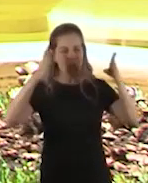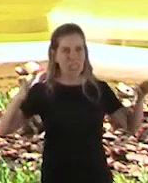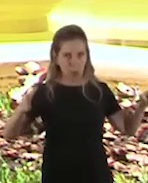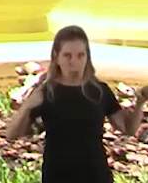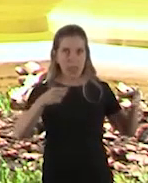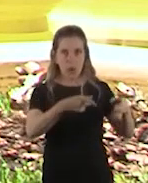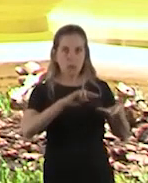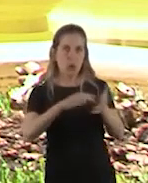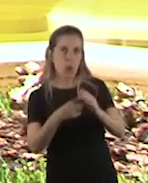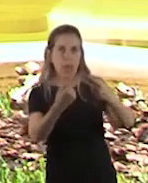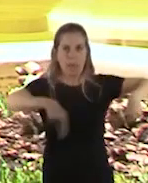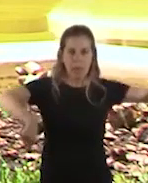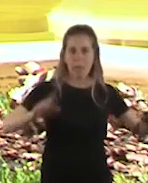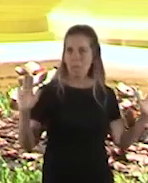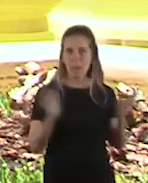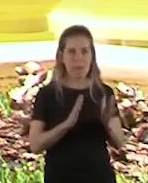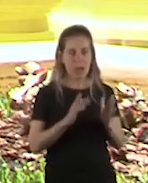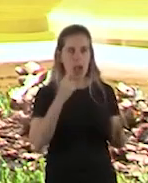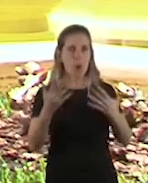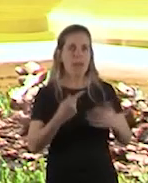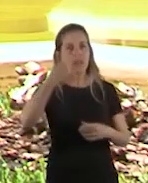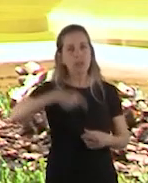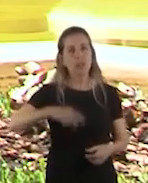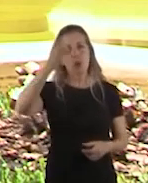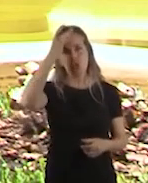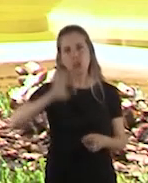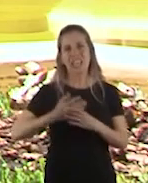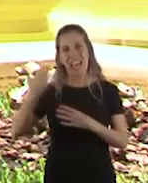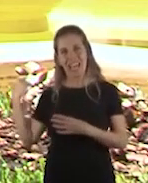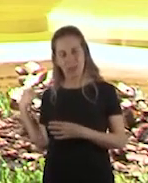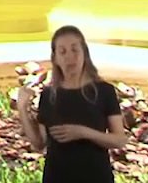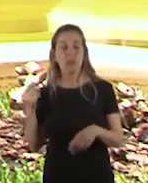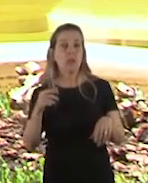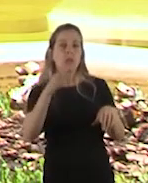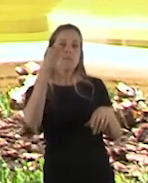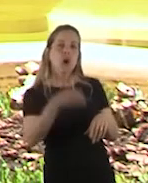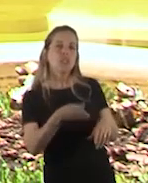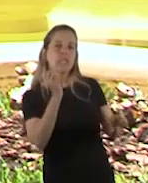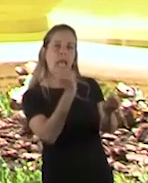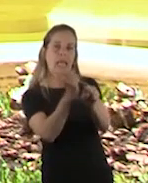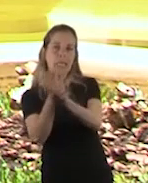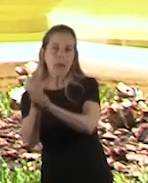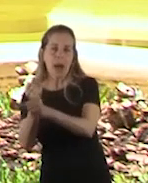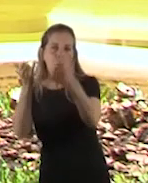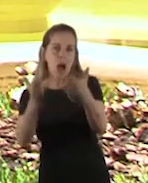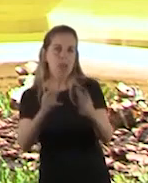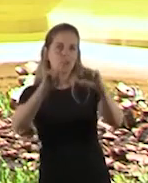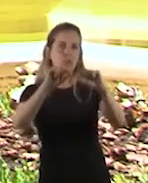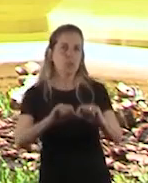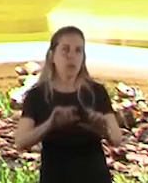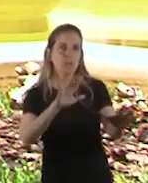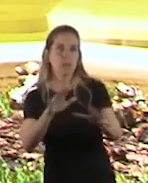la más baja de los últimos 12 años. La tasa de empleo se ubica en niveles récords